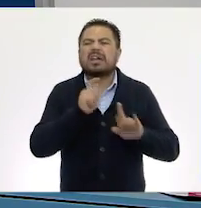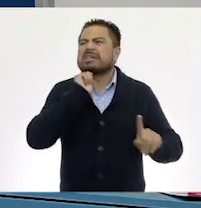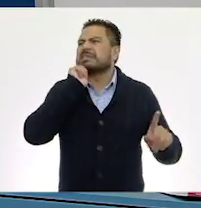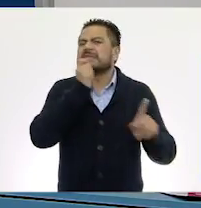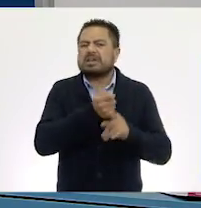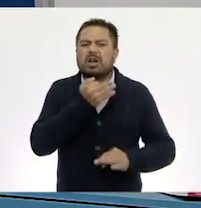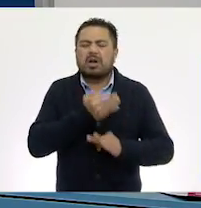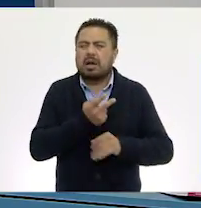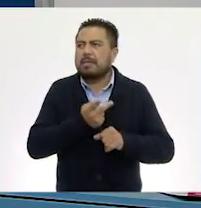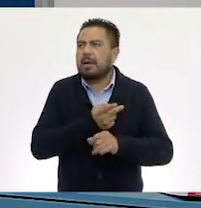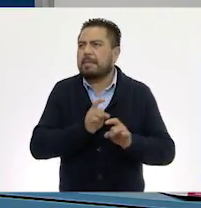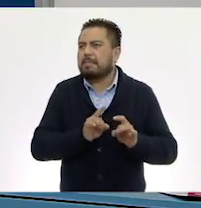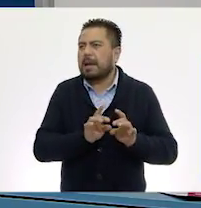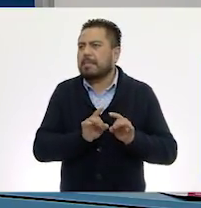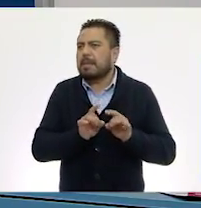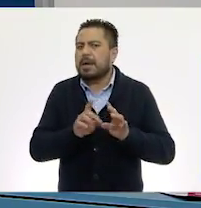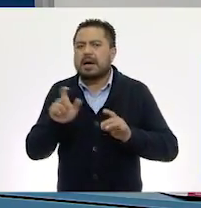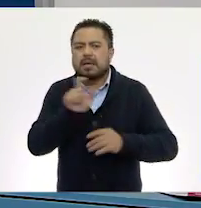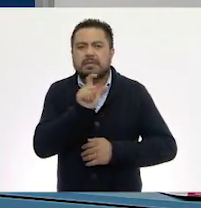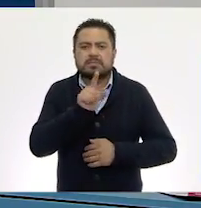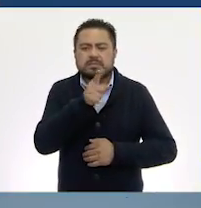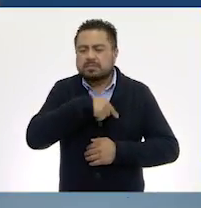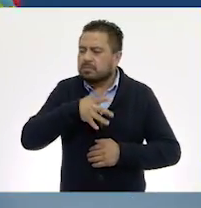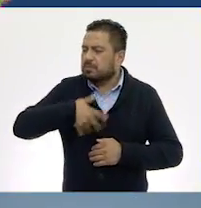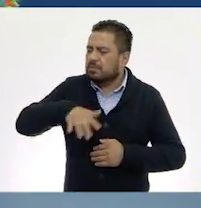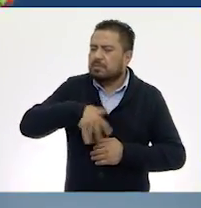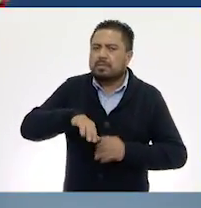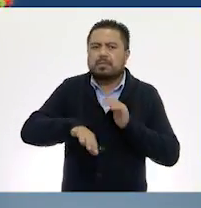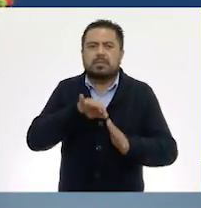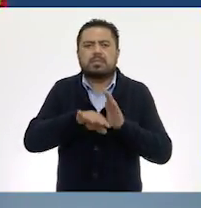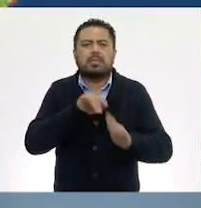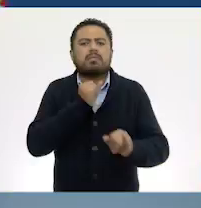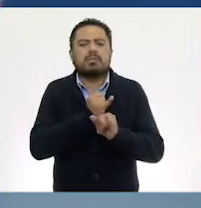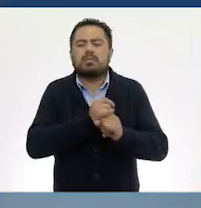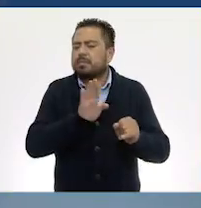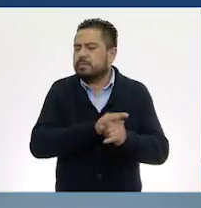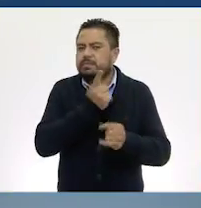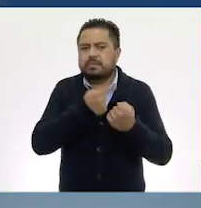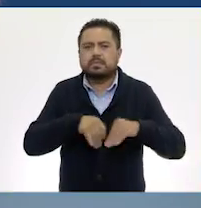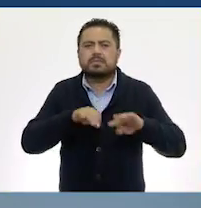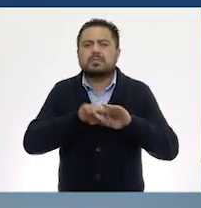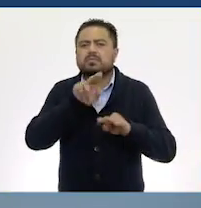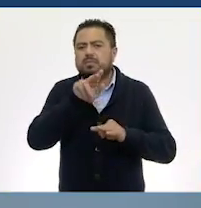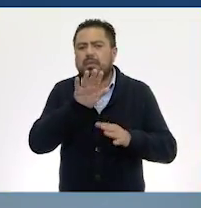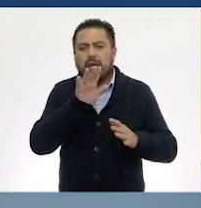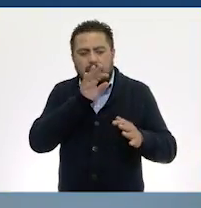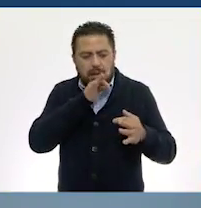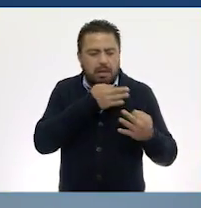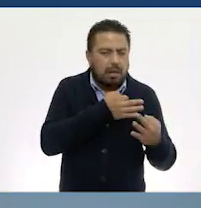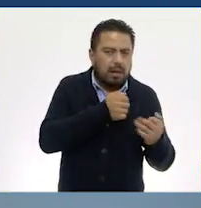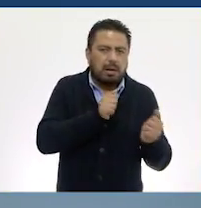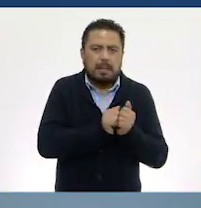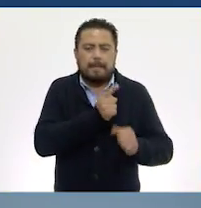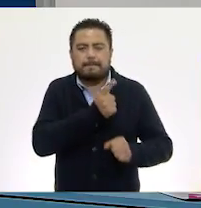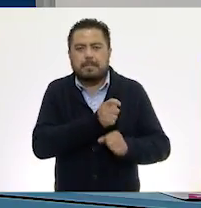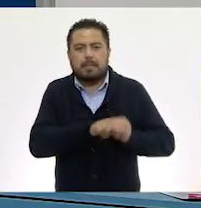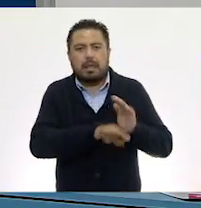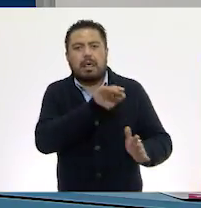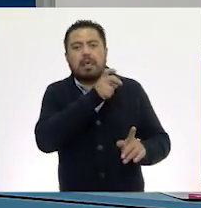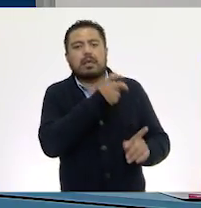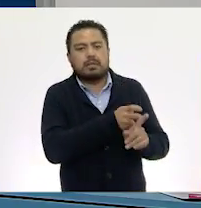qué es lo que pasa cuando estamos buscando en Internet y por qué es importante no irnos a la primera